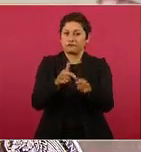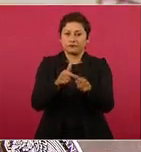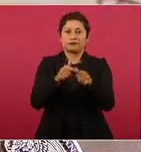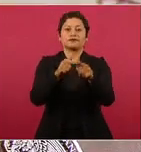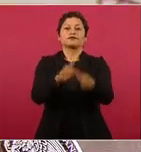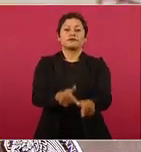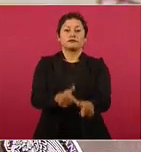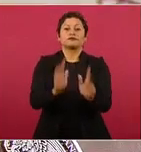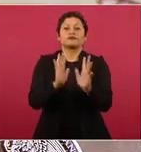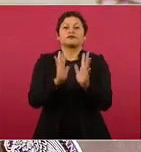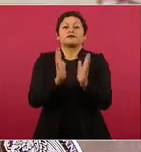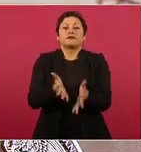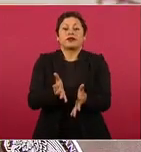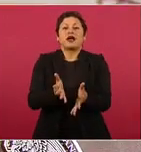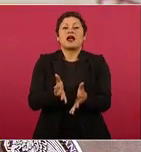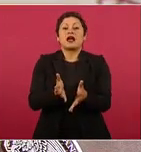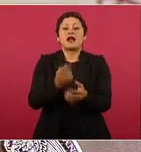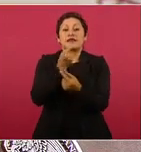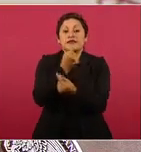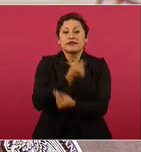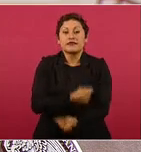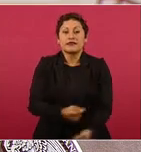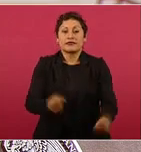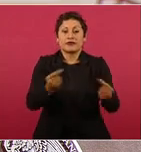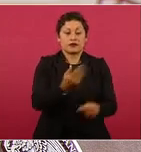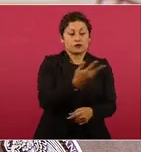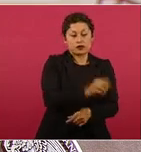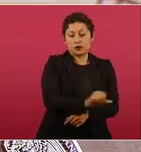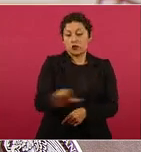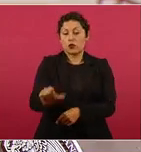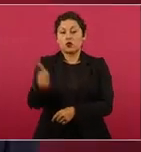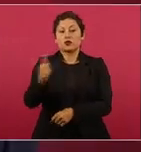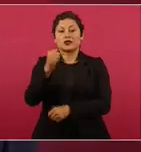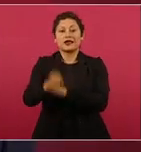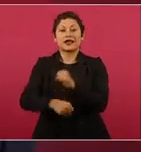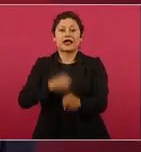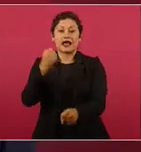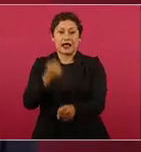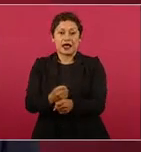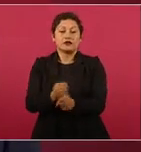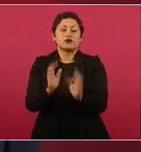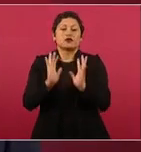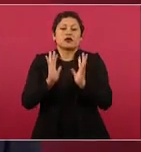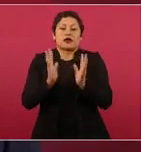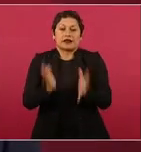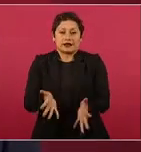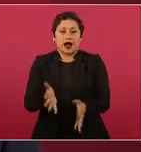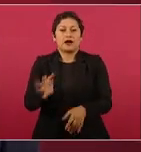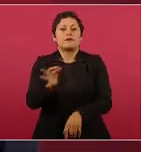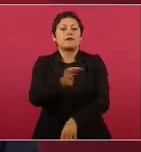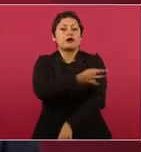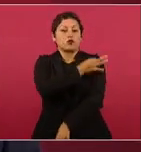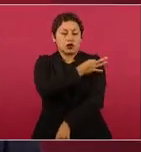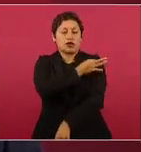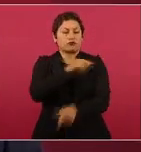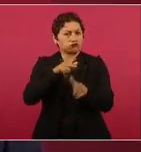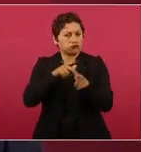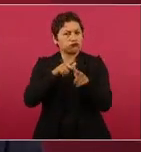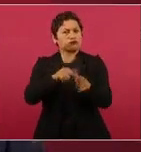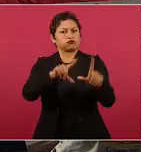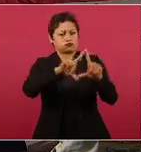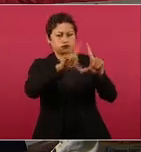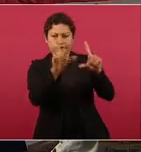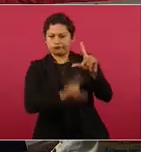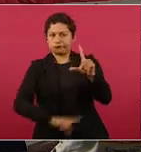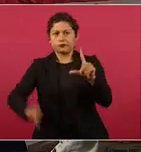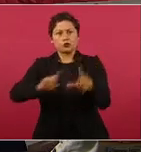más de la cuarta parte de las niñas y niños de 5 a 11 años están vacunadas, seguimos vacunando en todo el país y